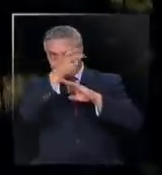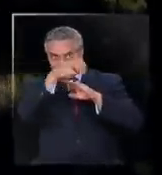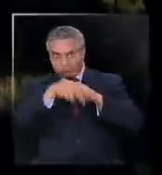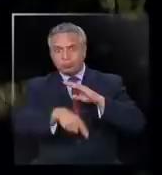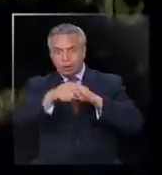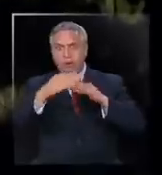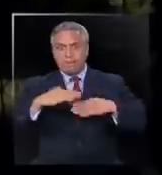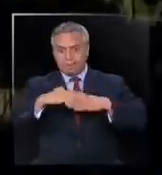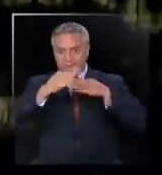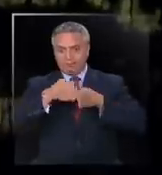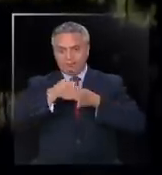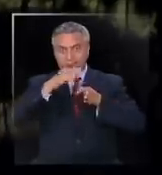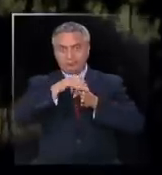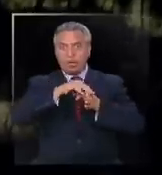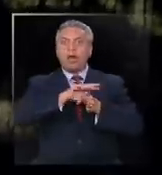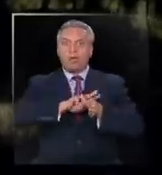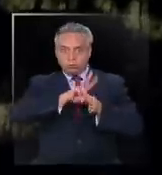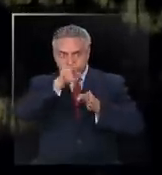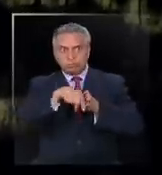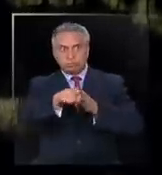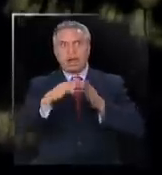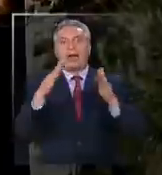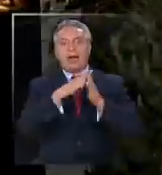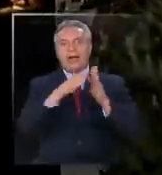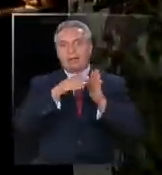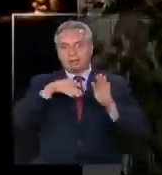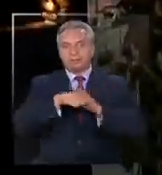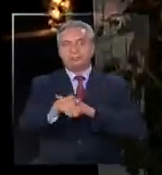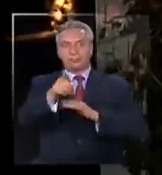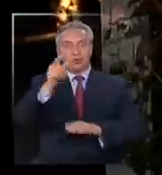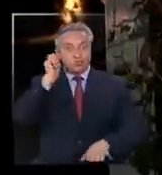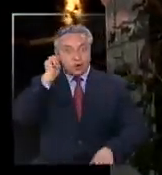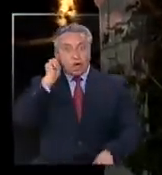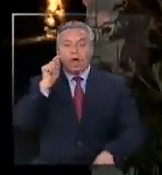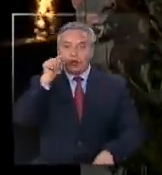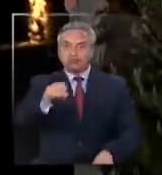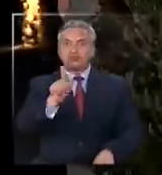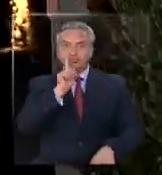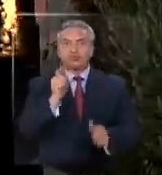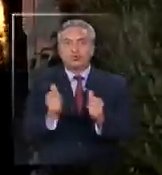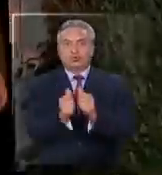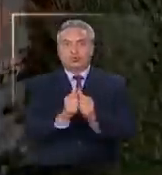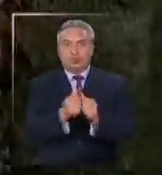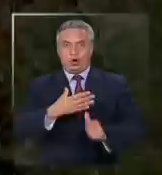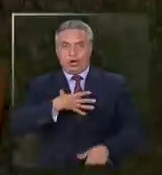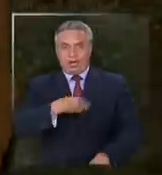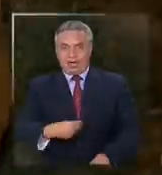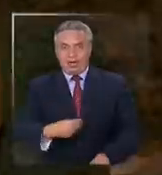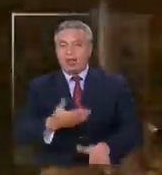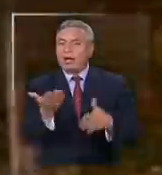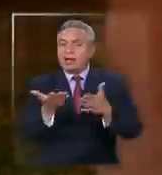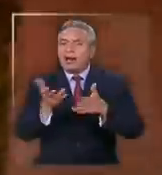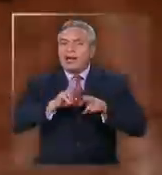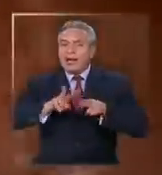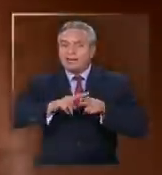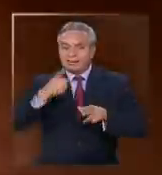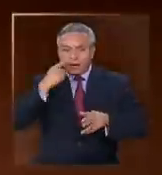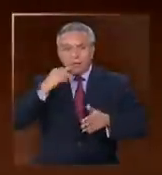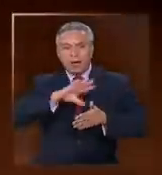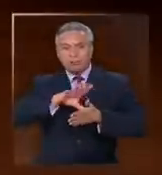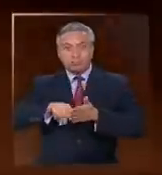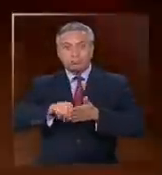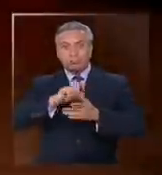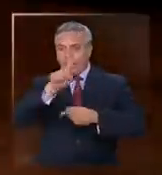una pared perimetral y luego ingresaron hasta su casa. Ella se encontraba con su hijo. ¿Qué es lo que hacen estos delincuentes?